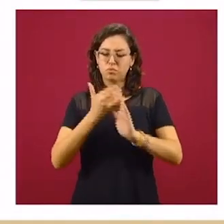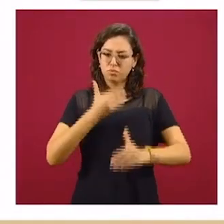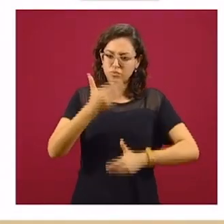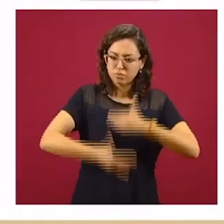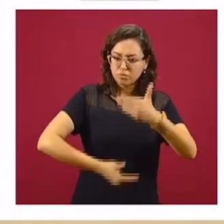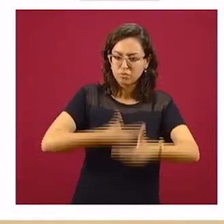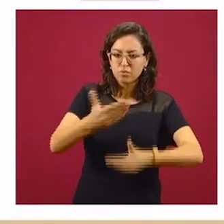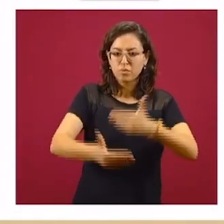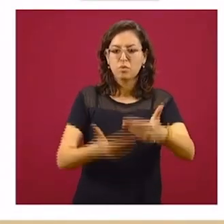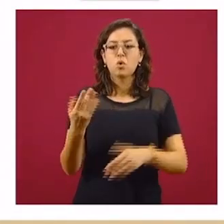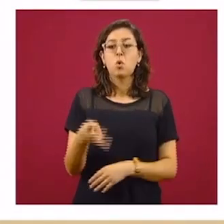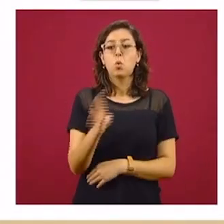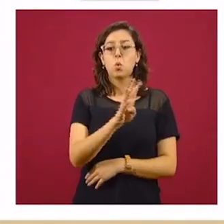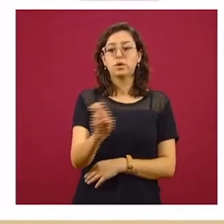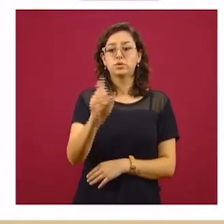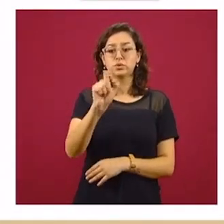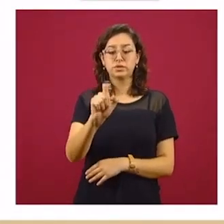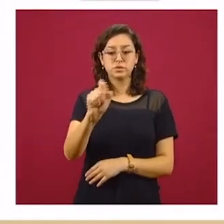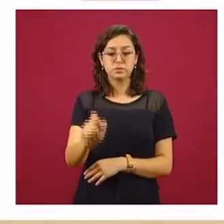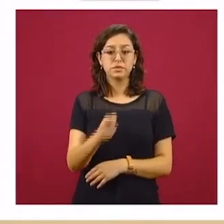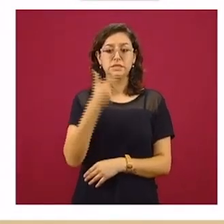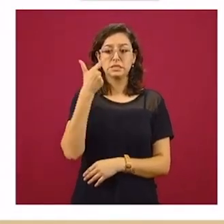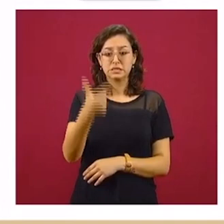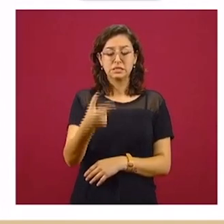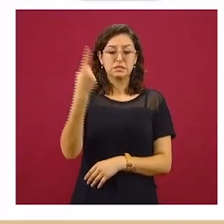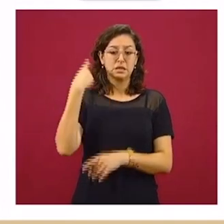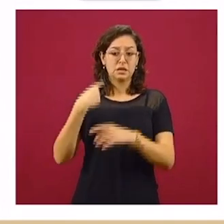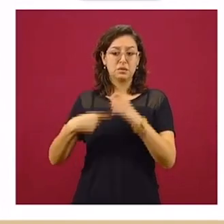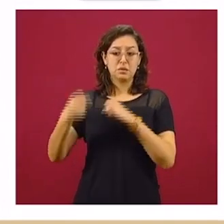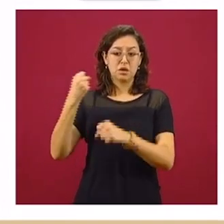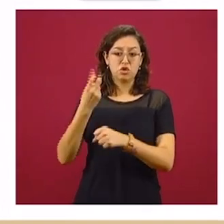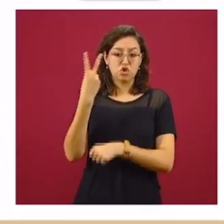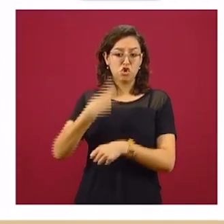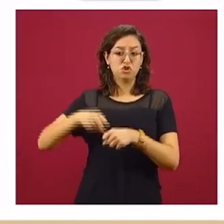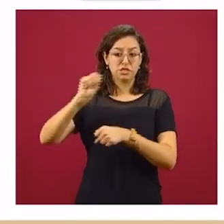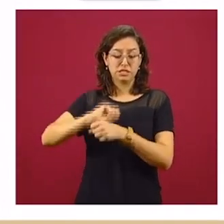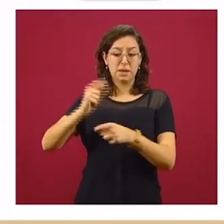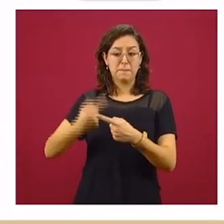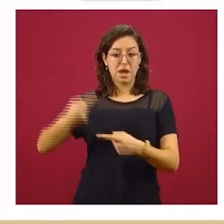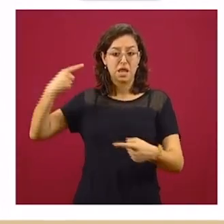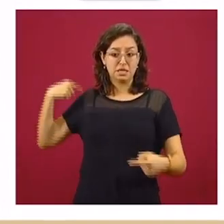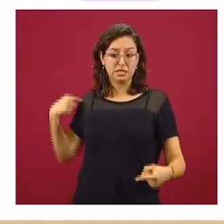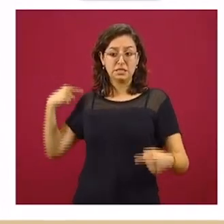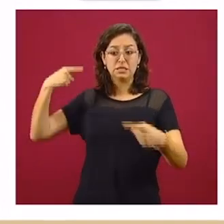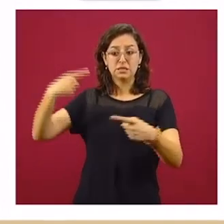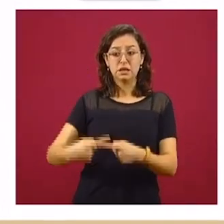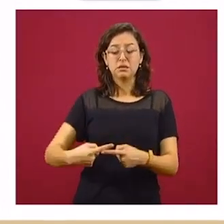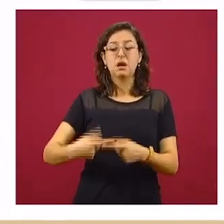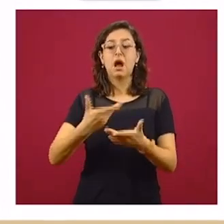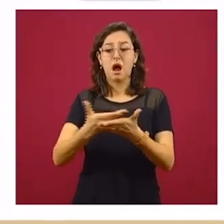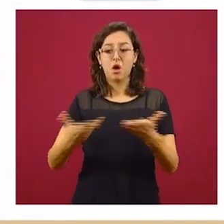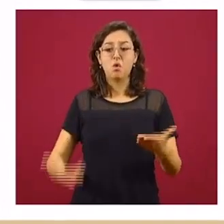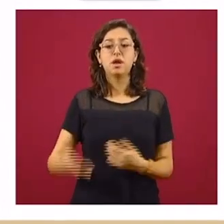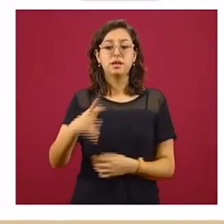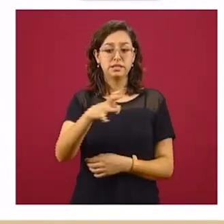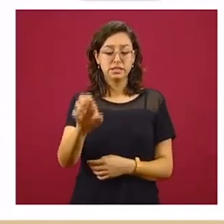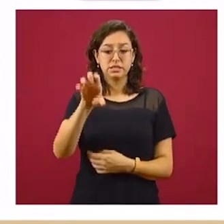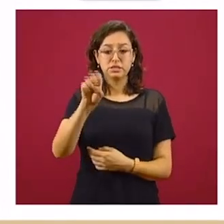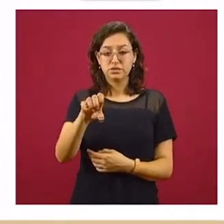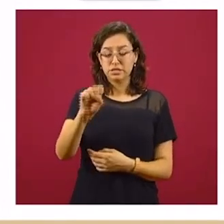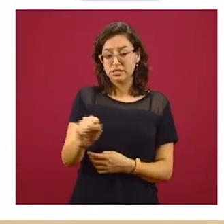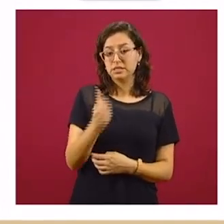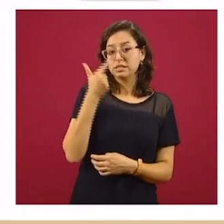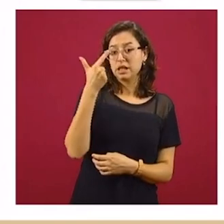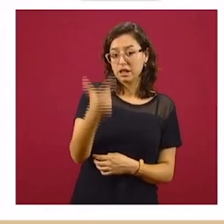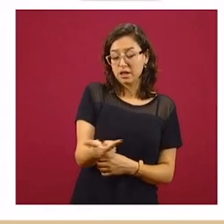avance en las sucursales en la anterior tenemos aquí un avance de 427 de hace menos de dos semanas al día de hoy ha